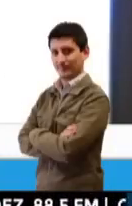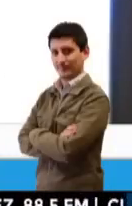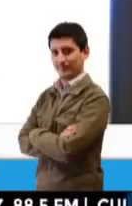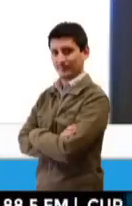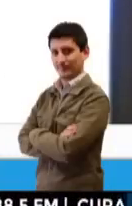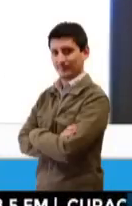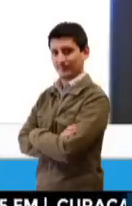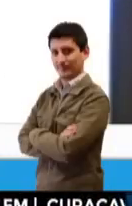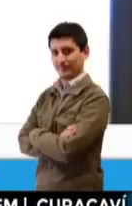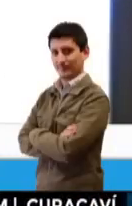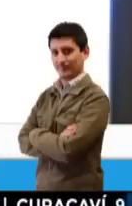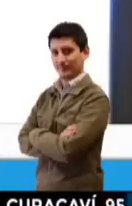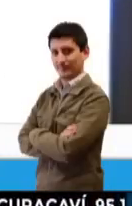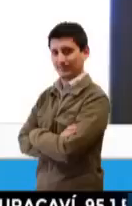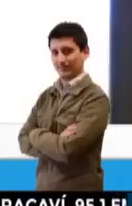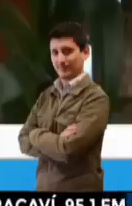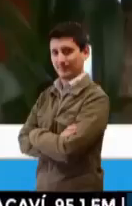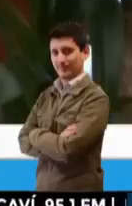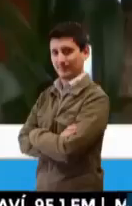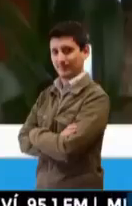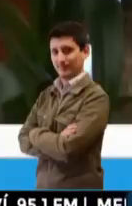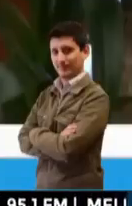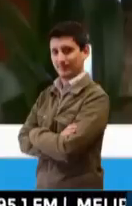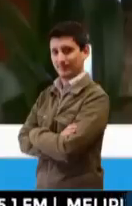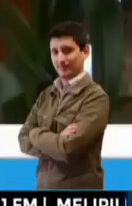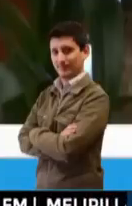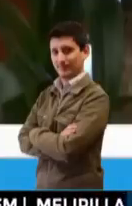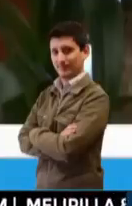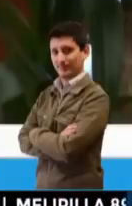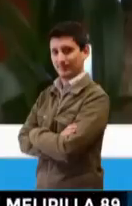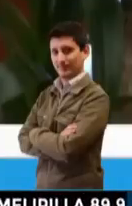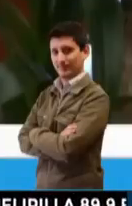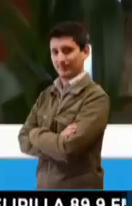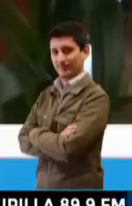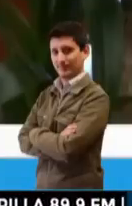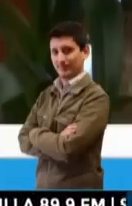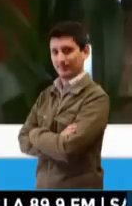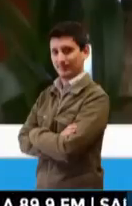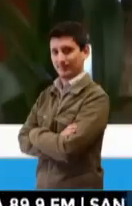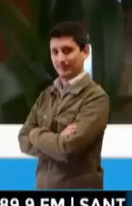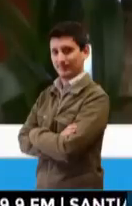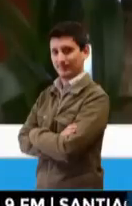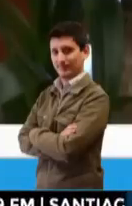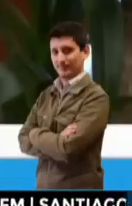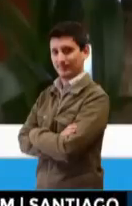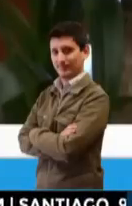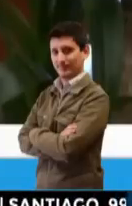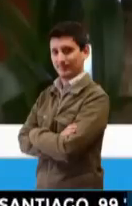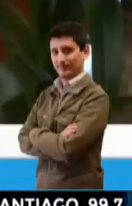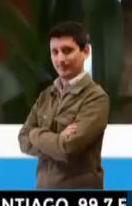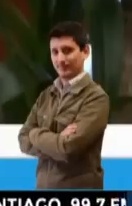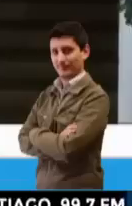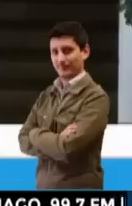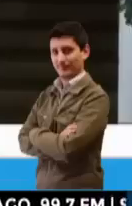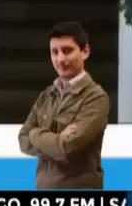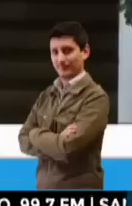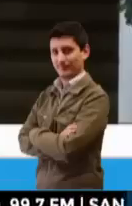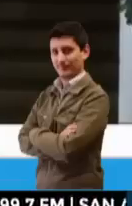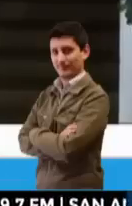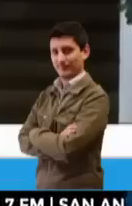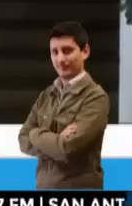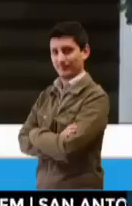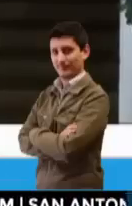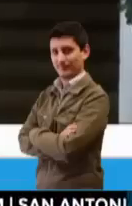esto no es ningún secreto, no tiene las mejores relaciones en el Congreso Nacional. No estoy diciendo que se lleve mal con todo el mundo, pero varios no le tienen